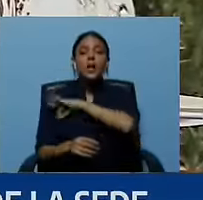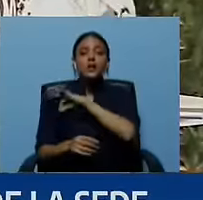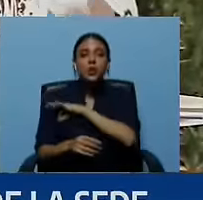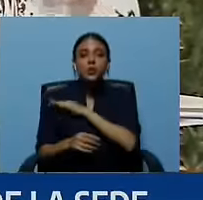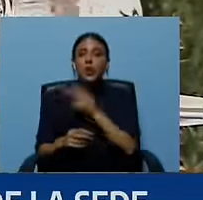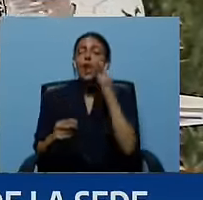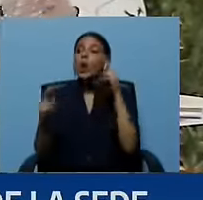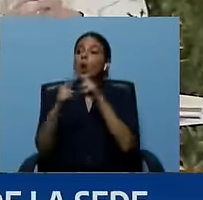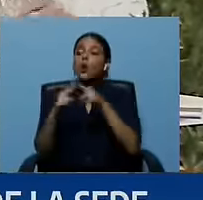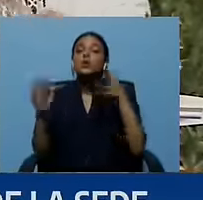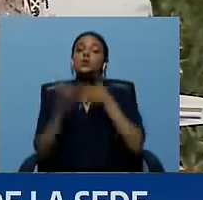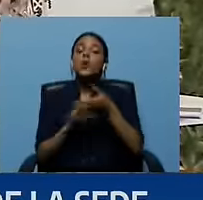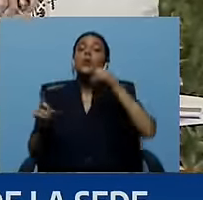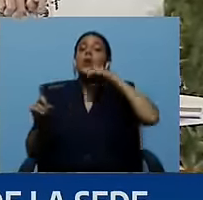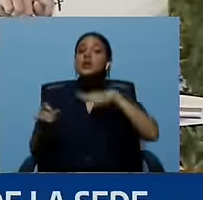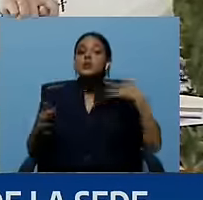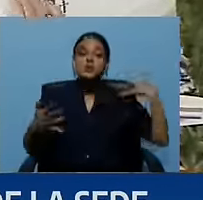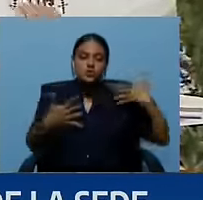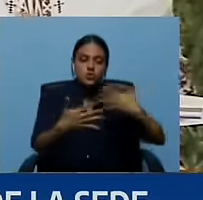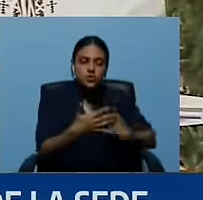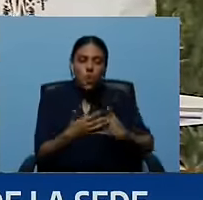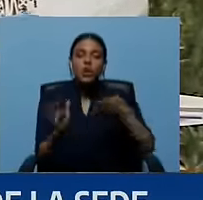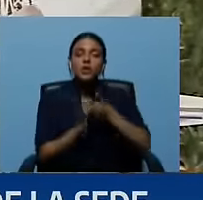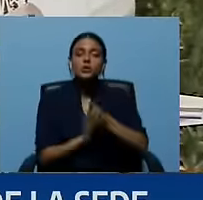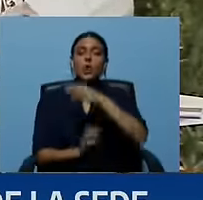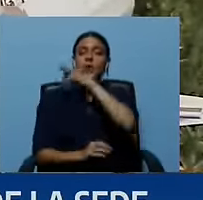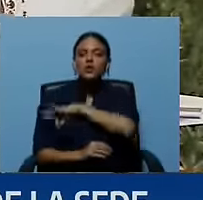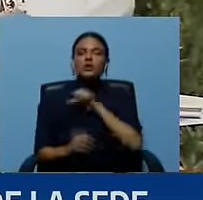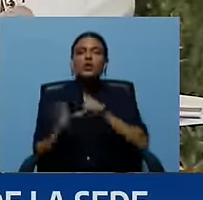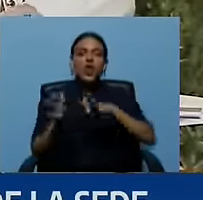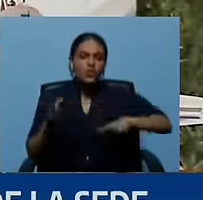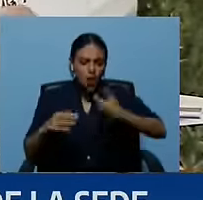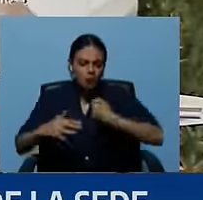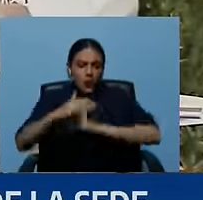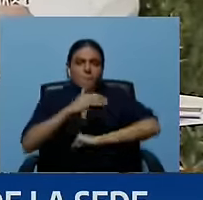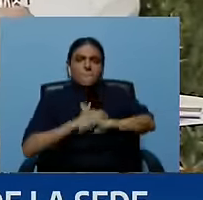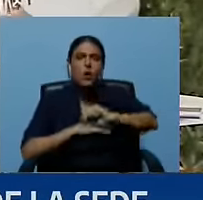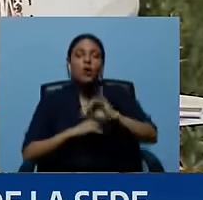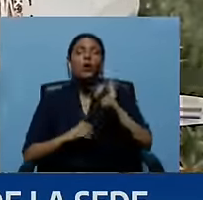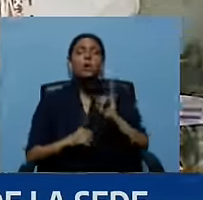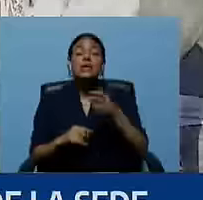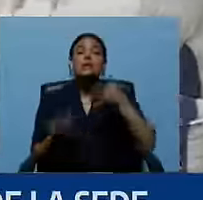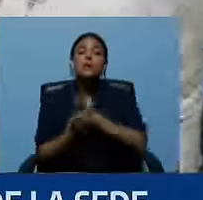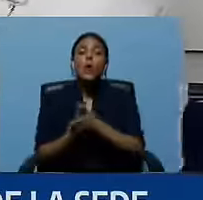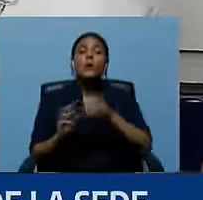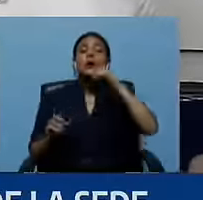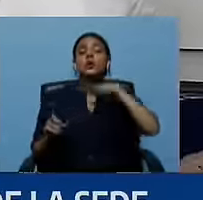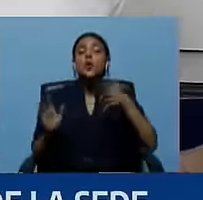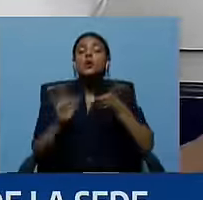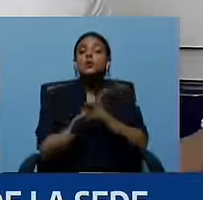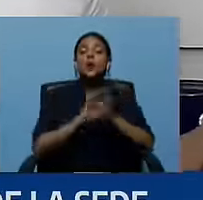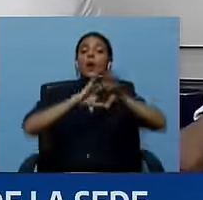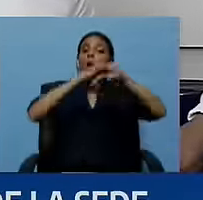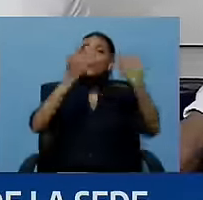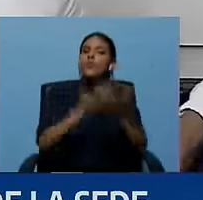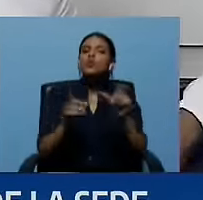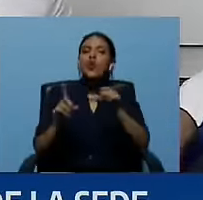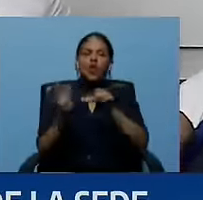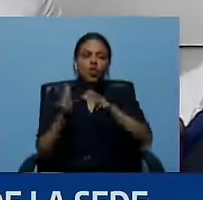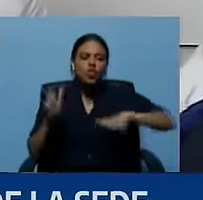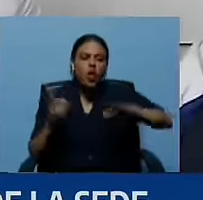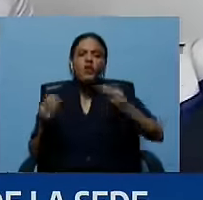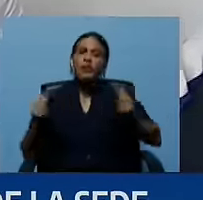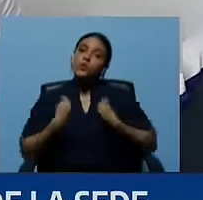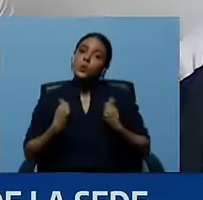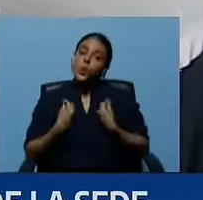conozcan muy bien la historia y la sociedad en que han nacido y la sociedad mundial en que viven. Tienen que conocer muy